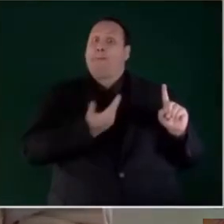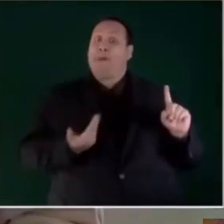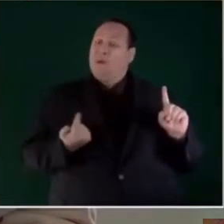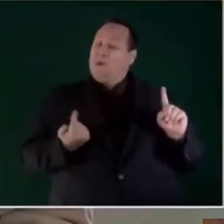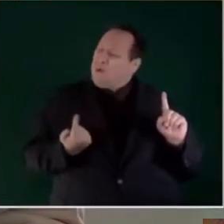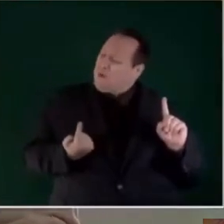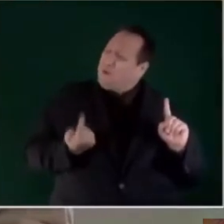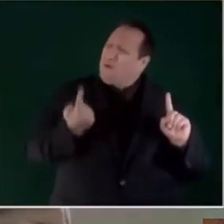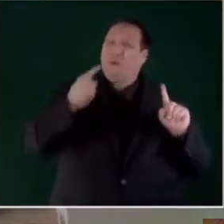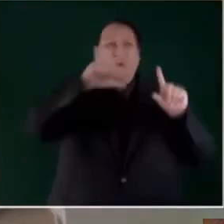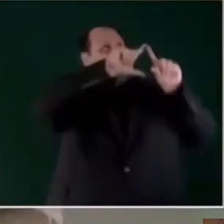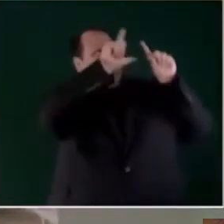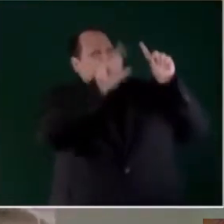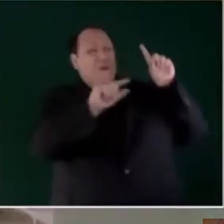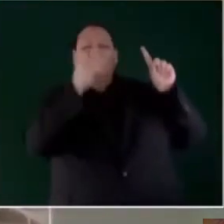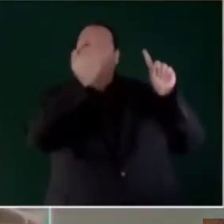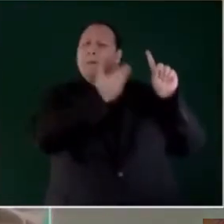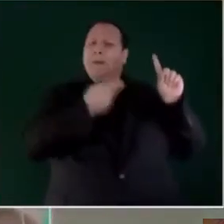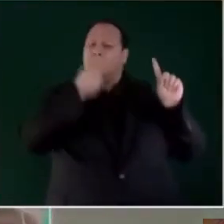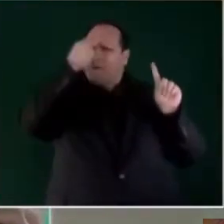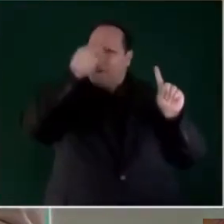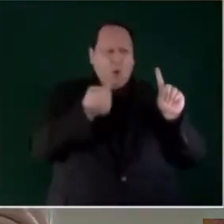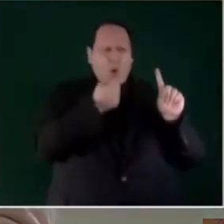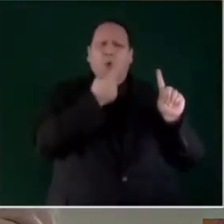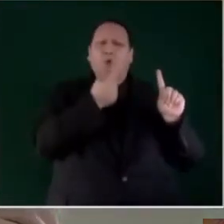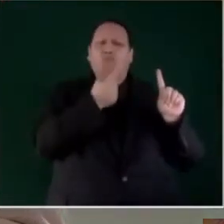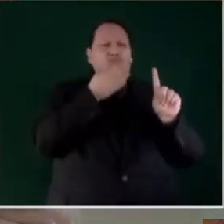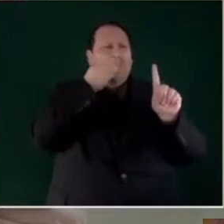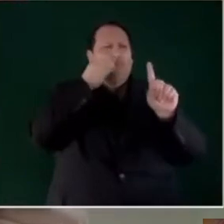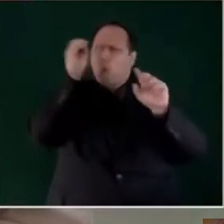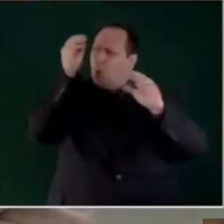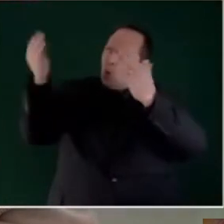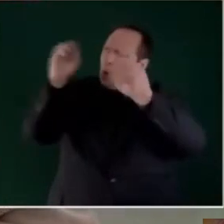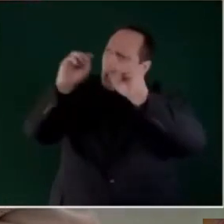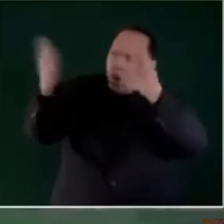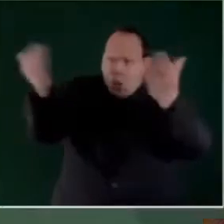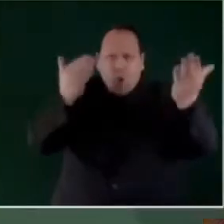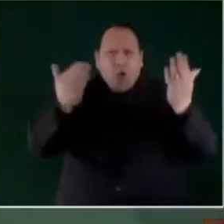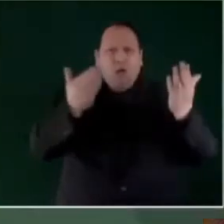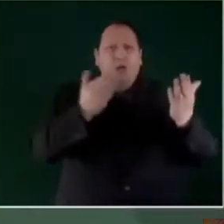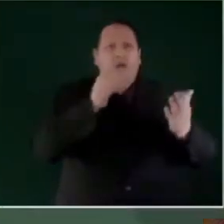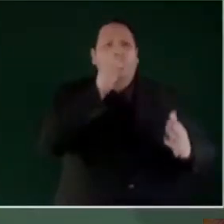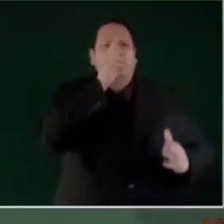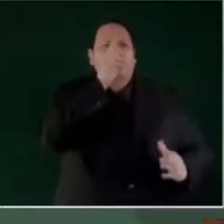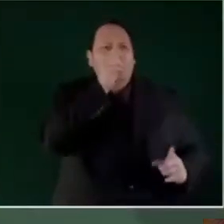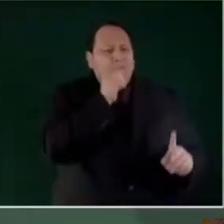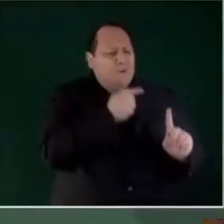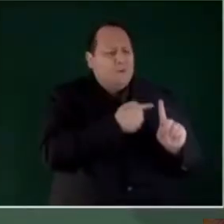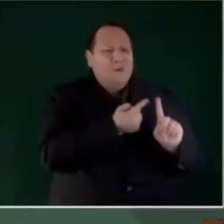presidente de México con vocación democrática,